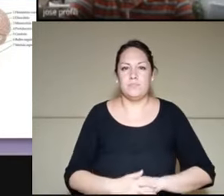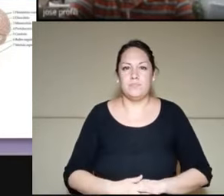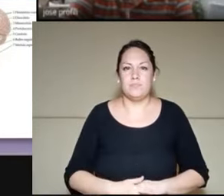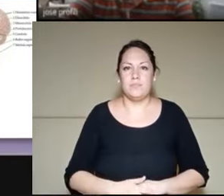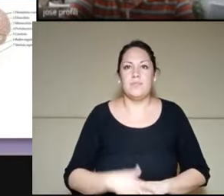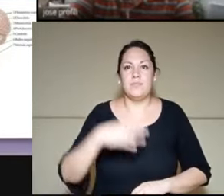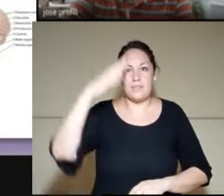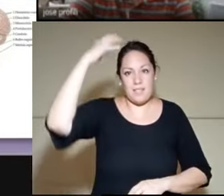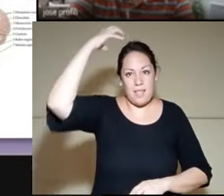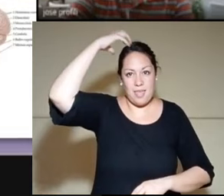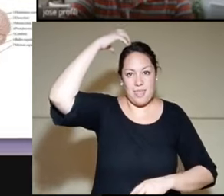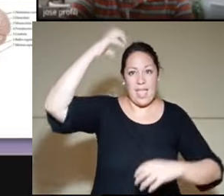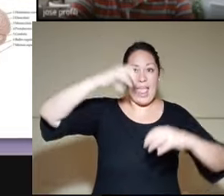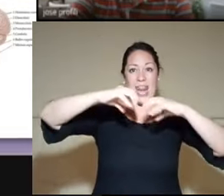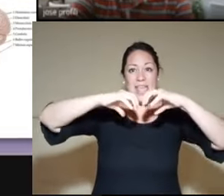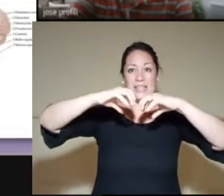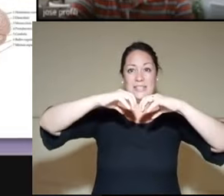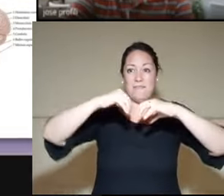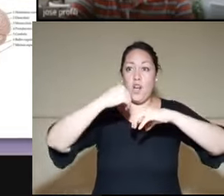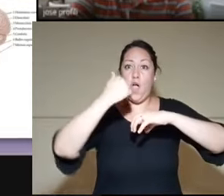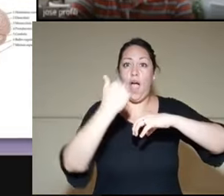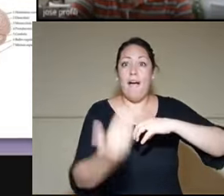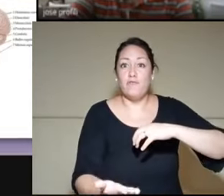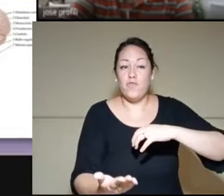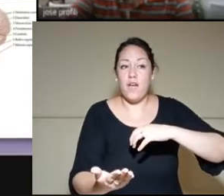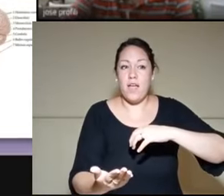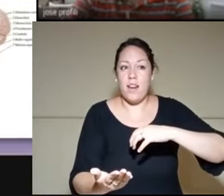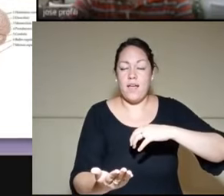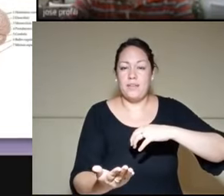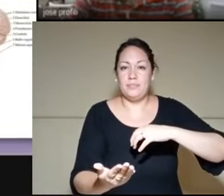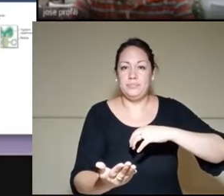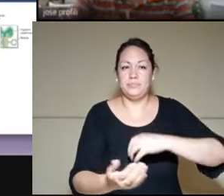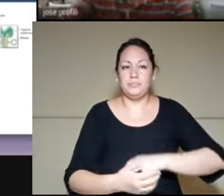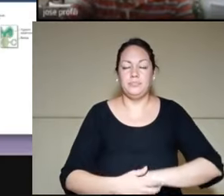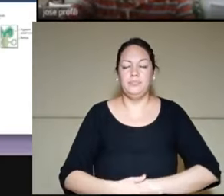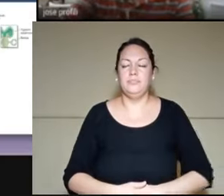desde el encéfalo hacia afuera,